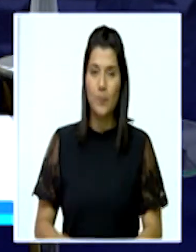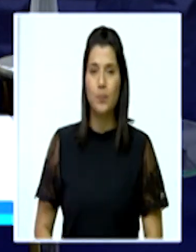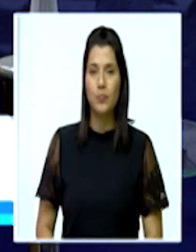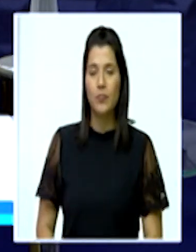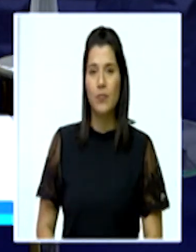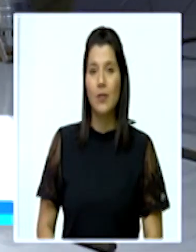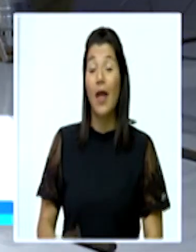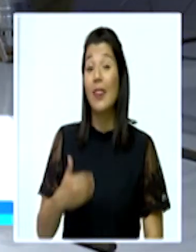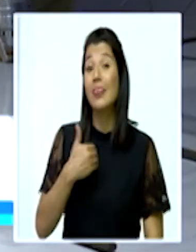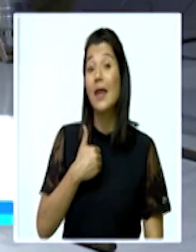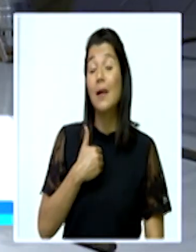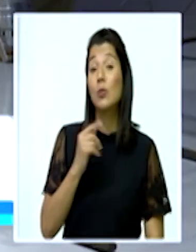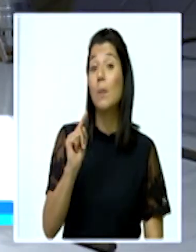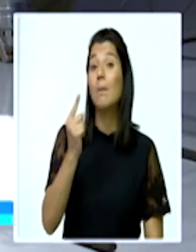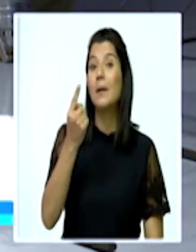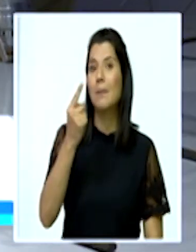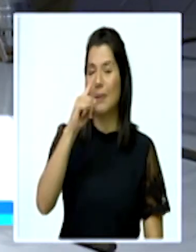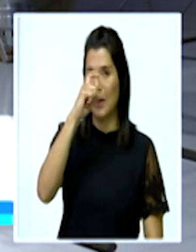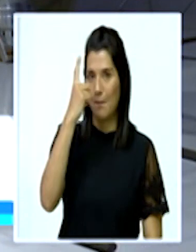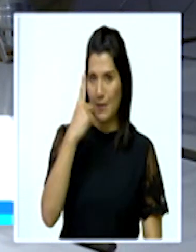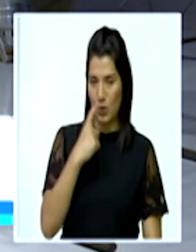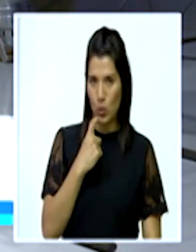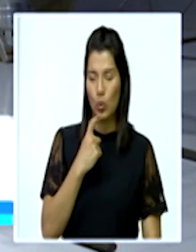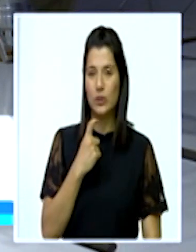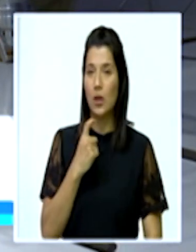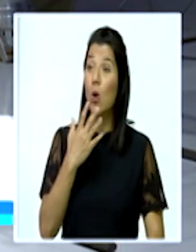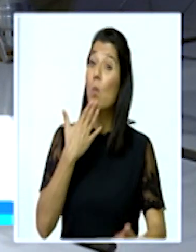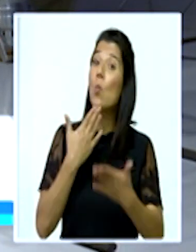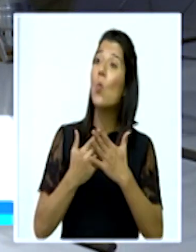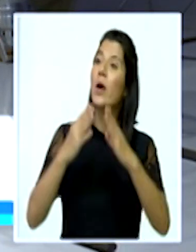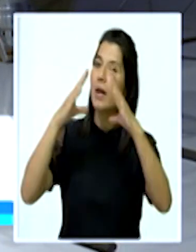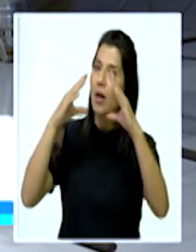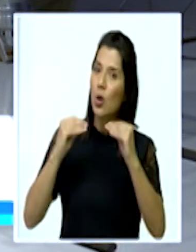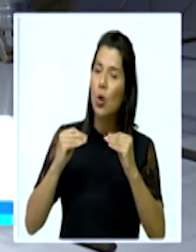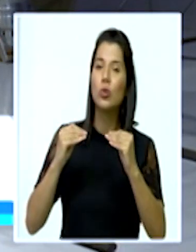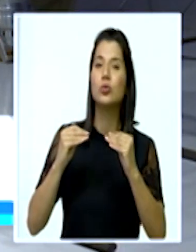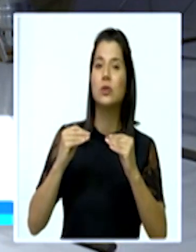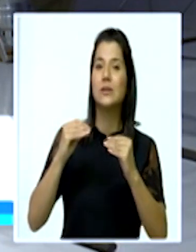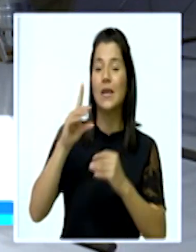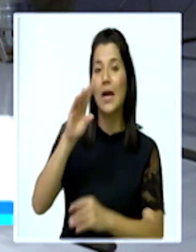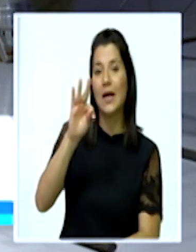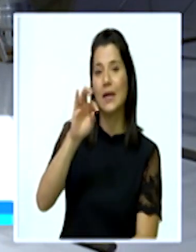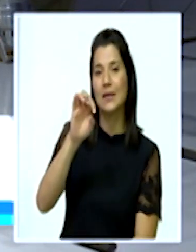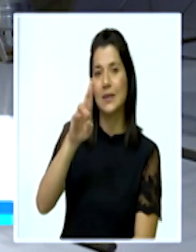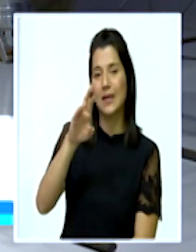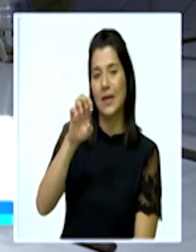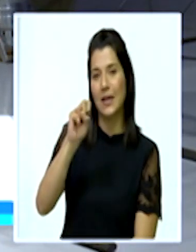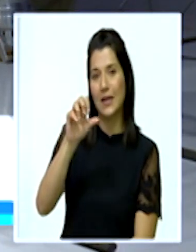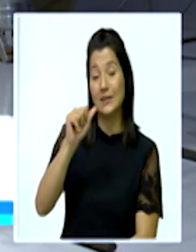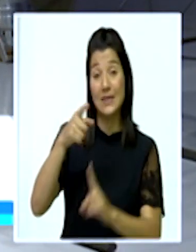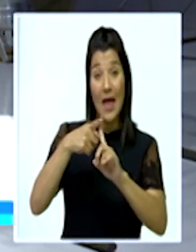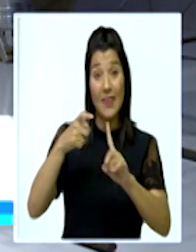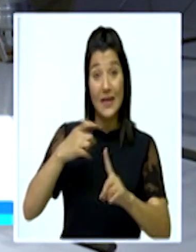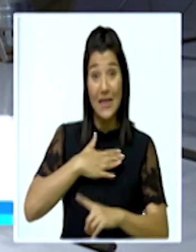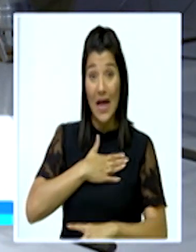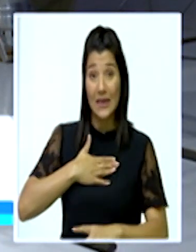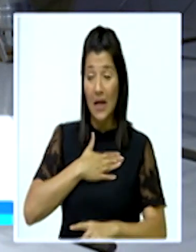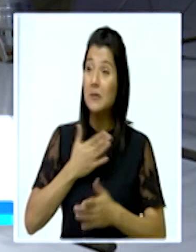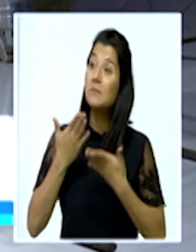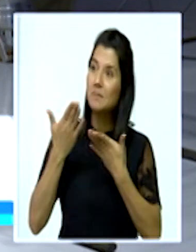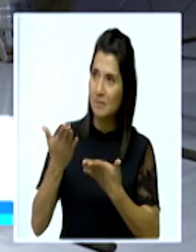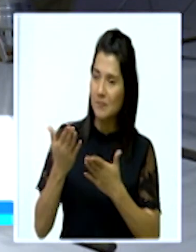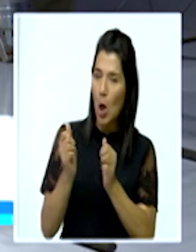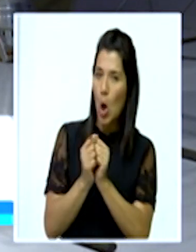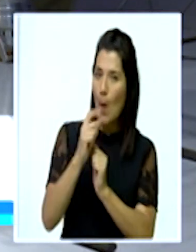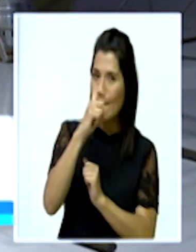Esther, tenemos nuestra primer consulta. Muy buenas noches, doña Teresa, desde Atenas. Adelante con su consulta, por